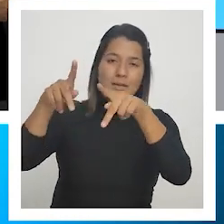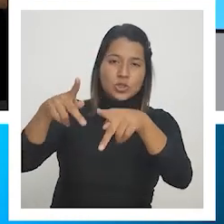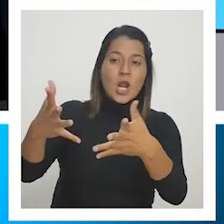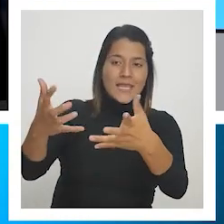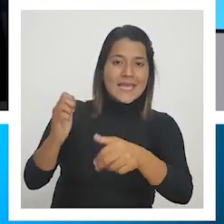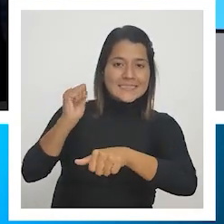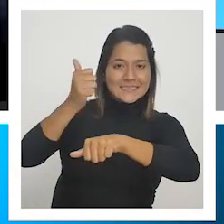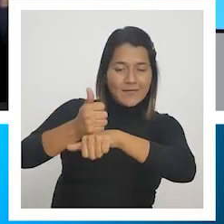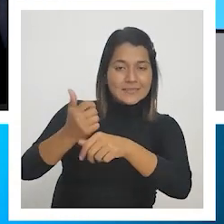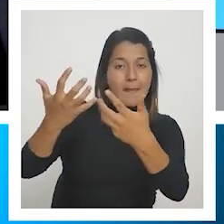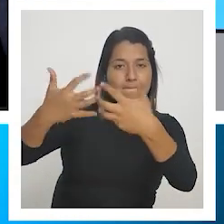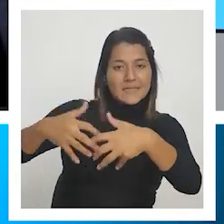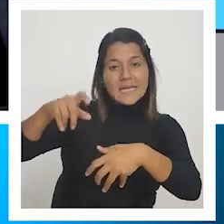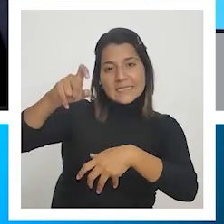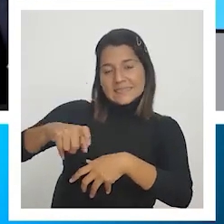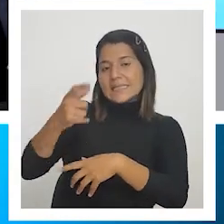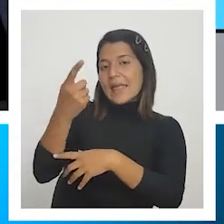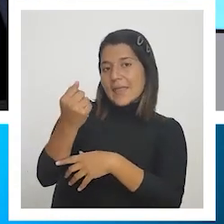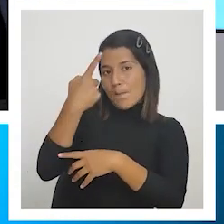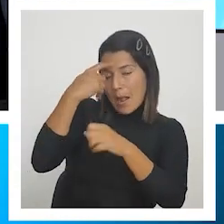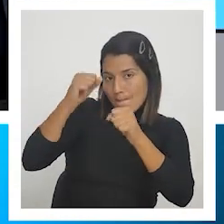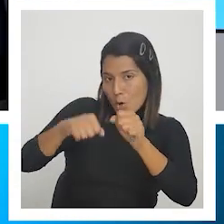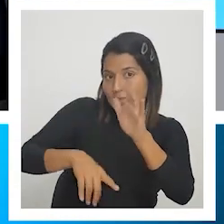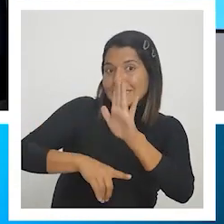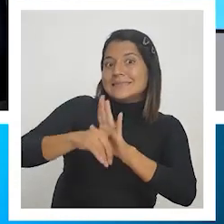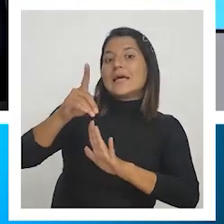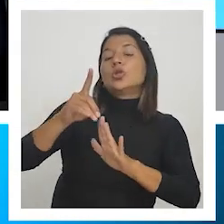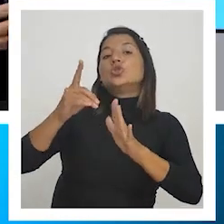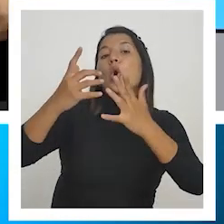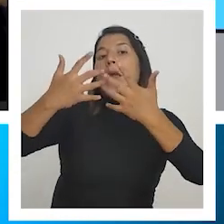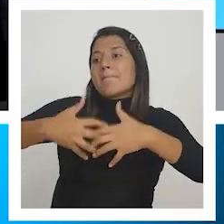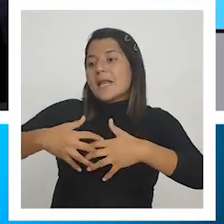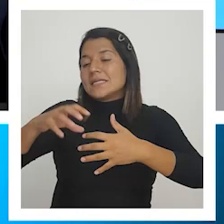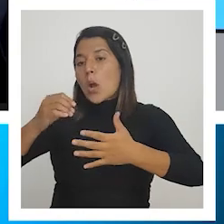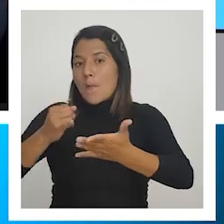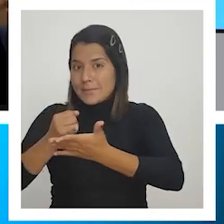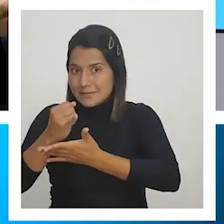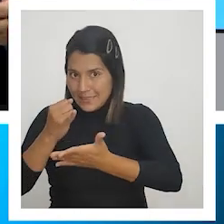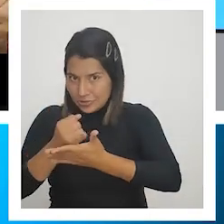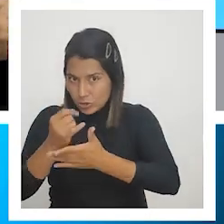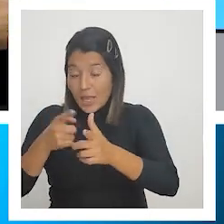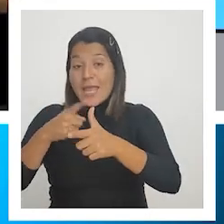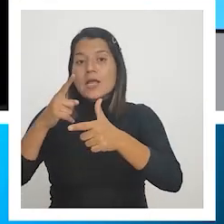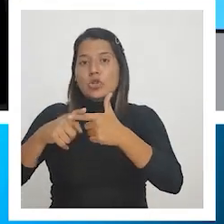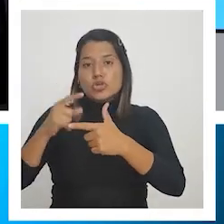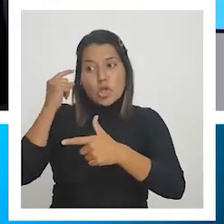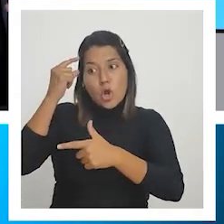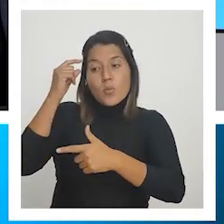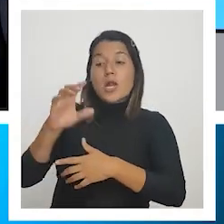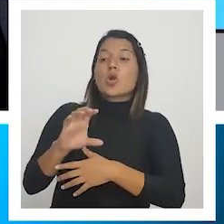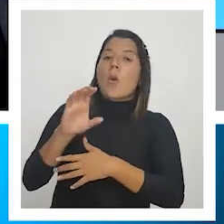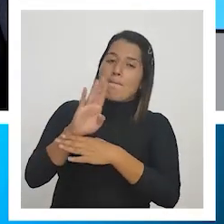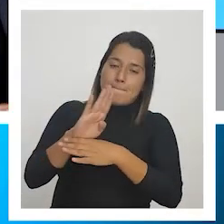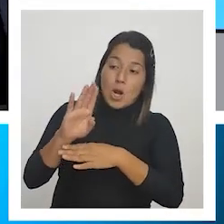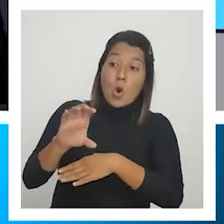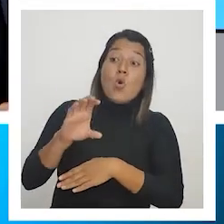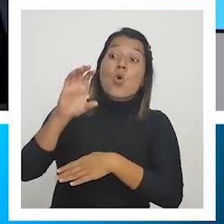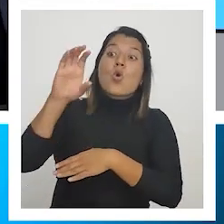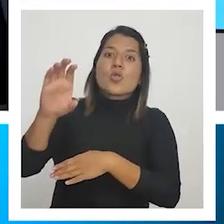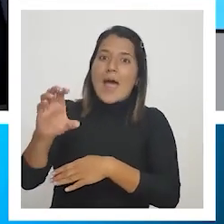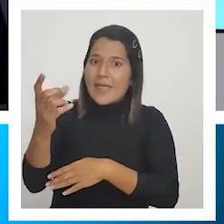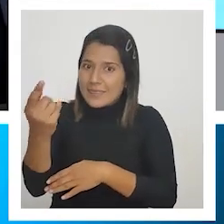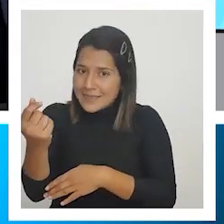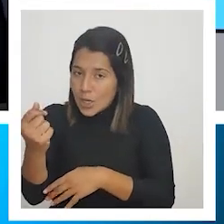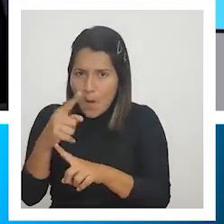poder desarrollar toda una investigación, que esa investigación después puede servir para la sociedad